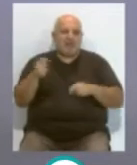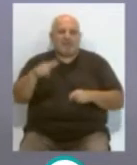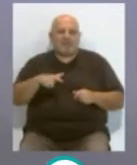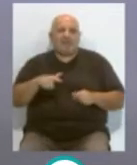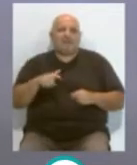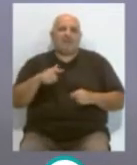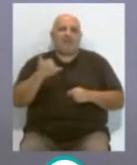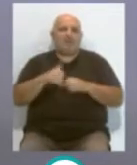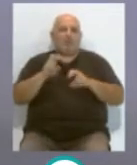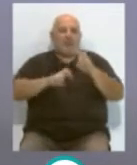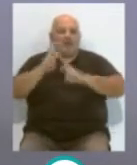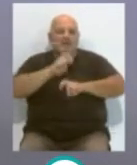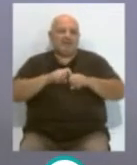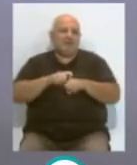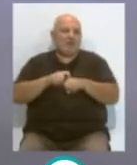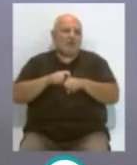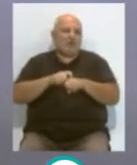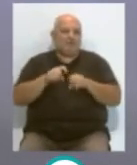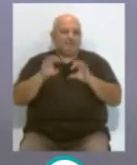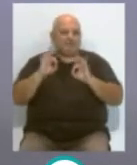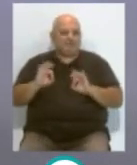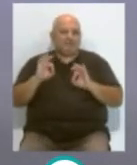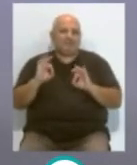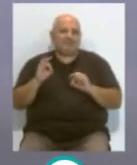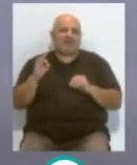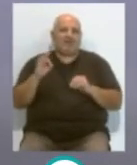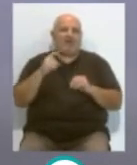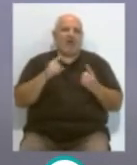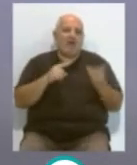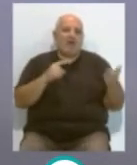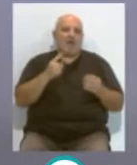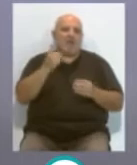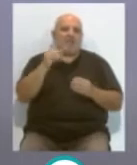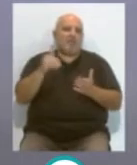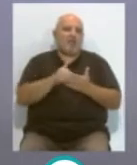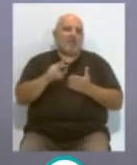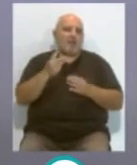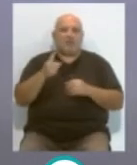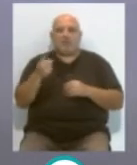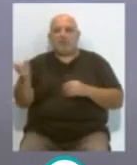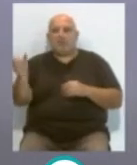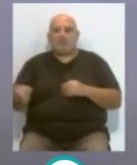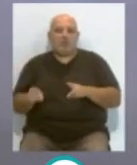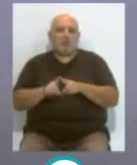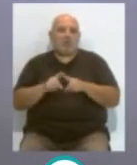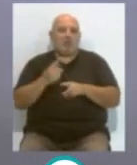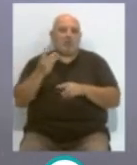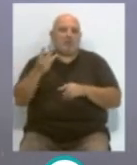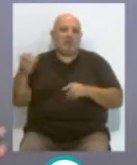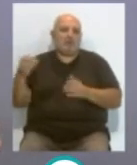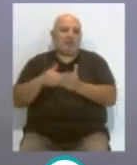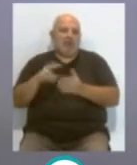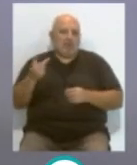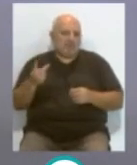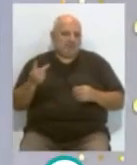jugador. Ya buscan en ese jugador que sea, claro, el otro vale 100 millones de euros y este ha costado 300.000